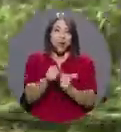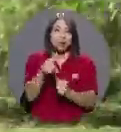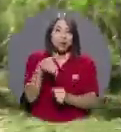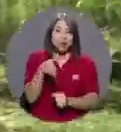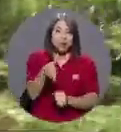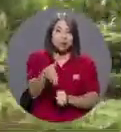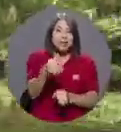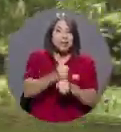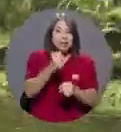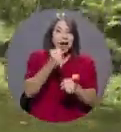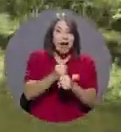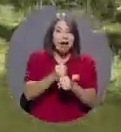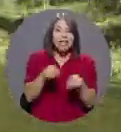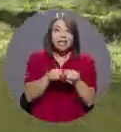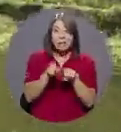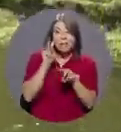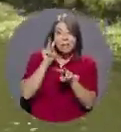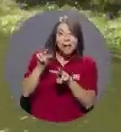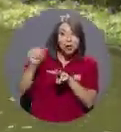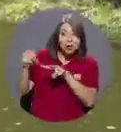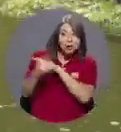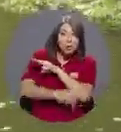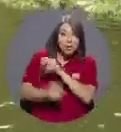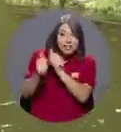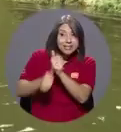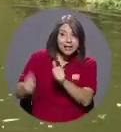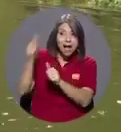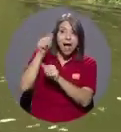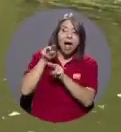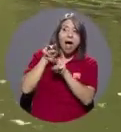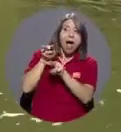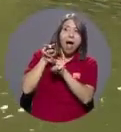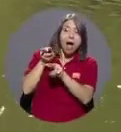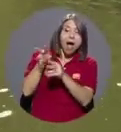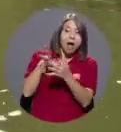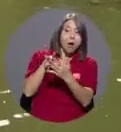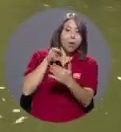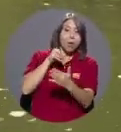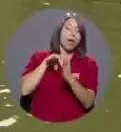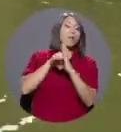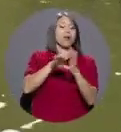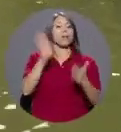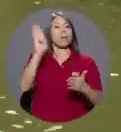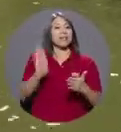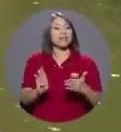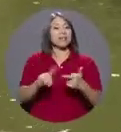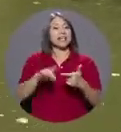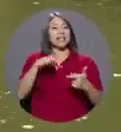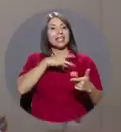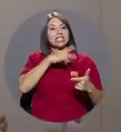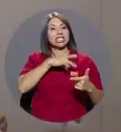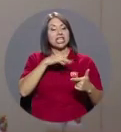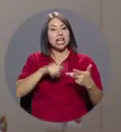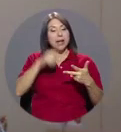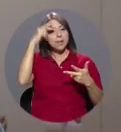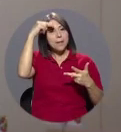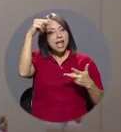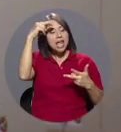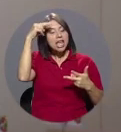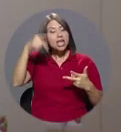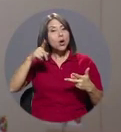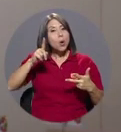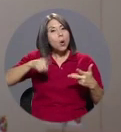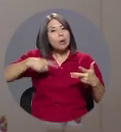trabajar y seguir los pasos de algunos países que van a la punta en este sentido, países como Brasil, Chile, México en algunos